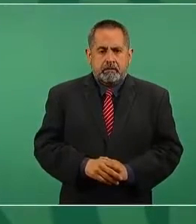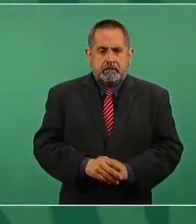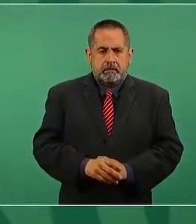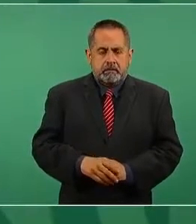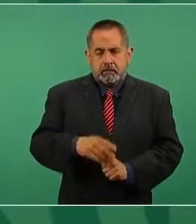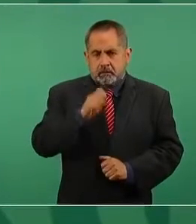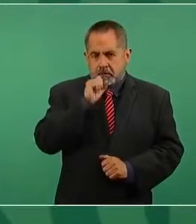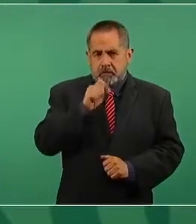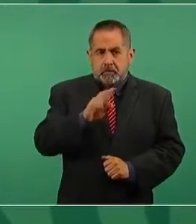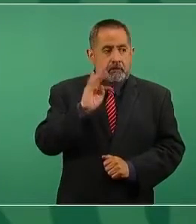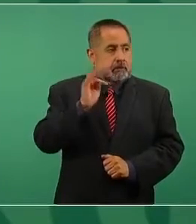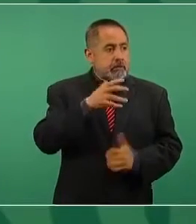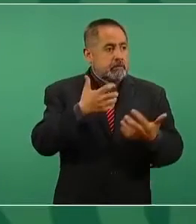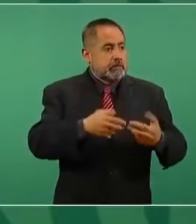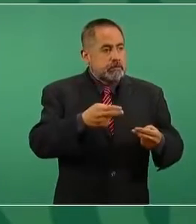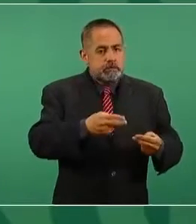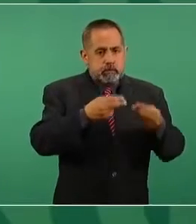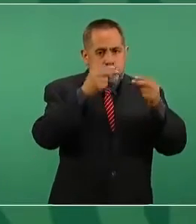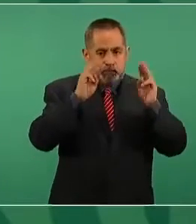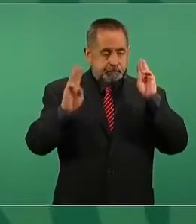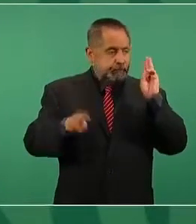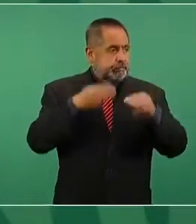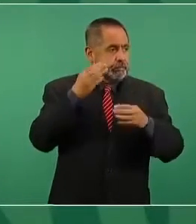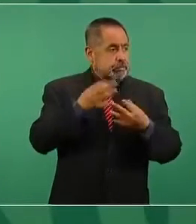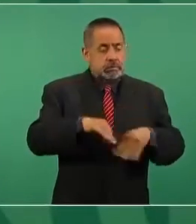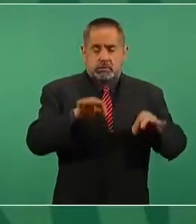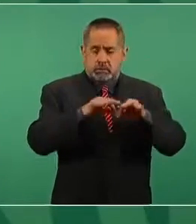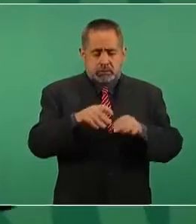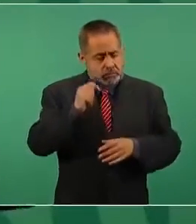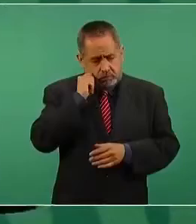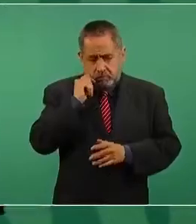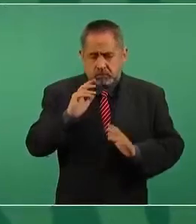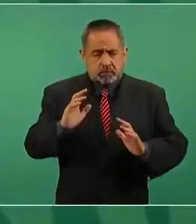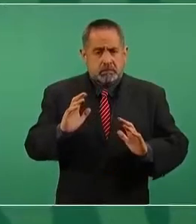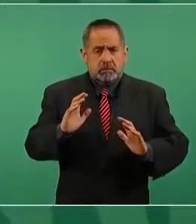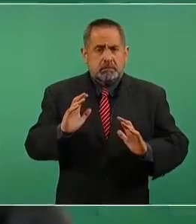Y podrá ser una empresa mundial muy importante, pero